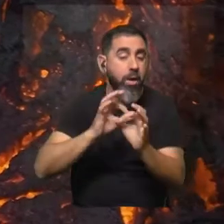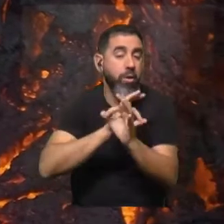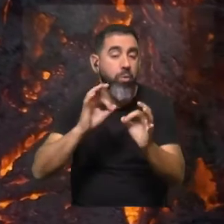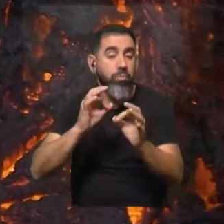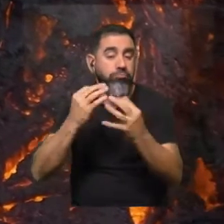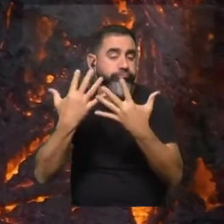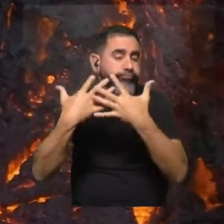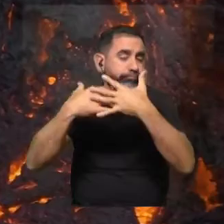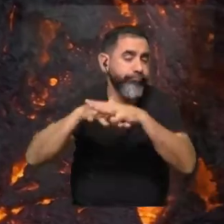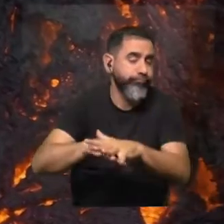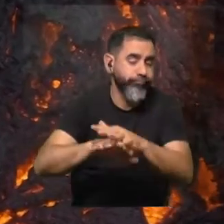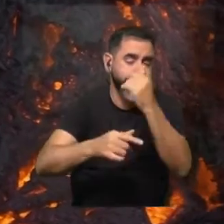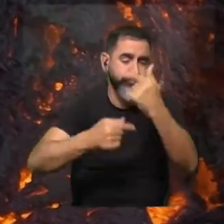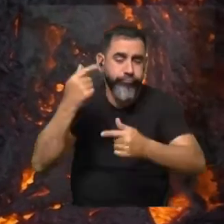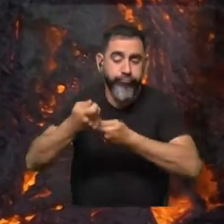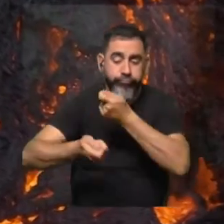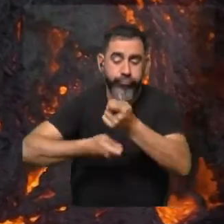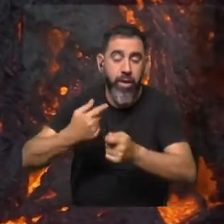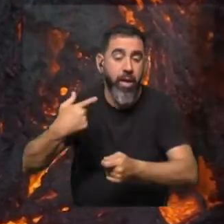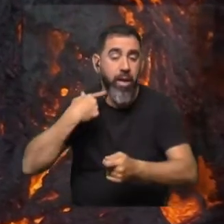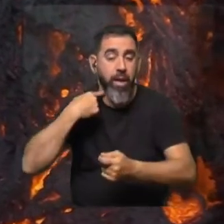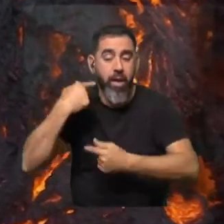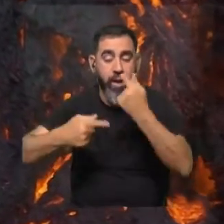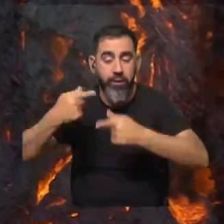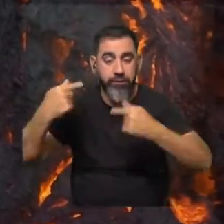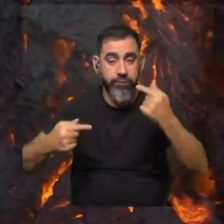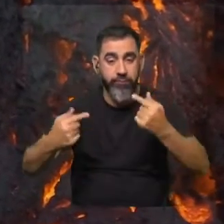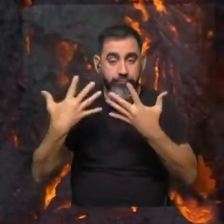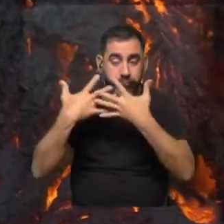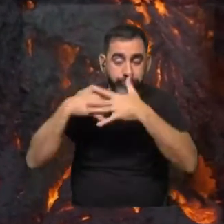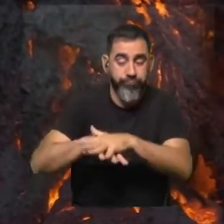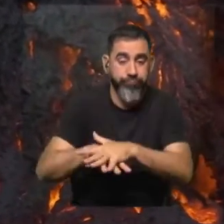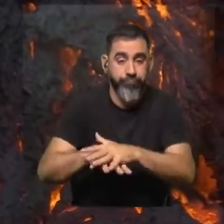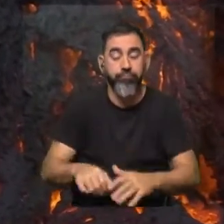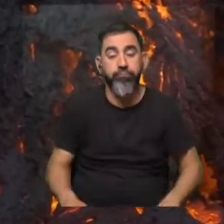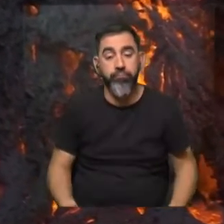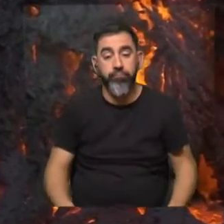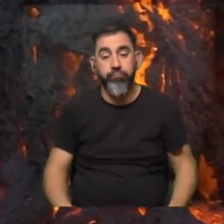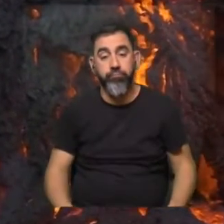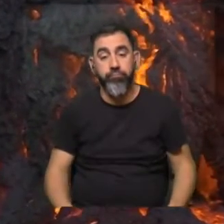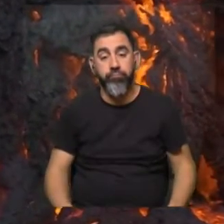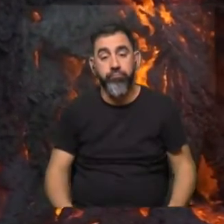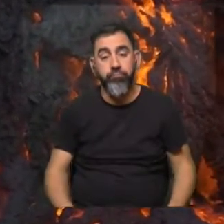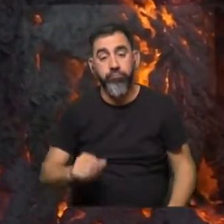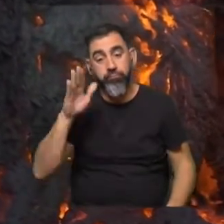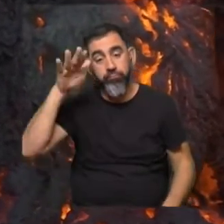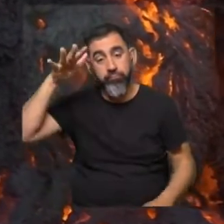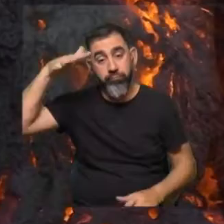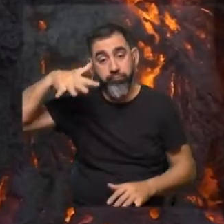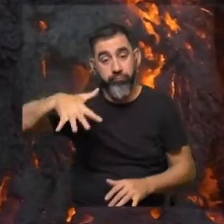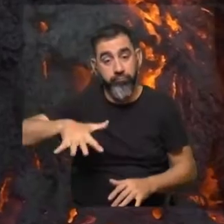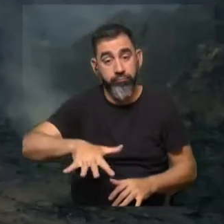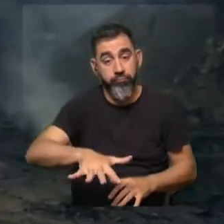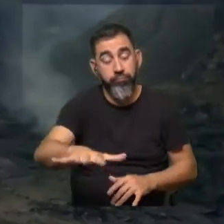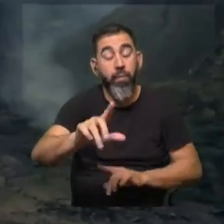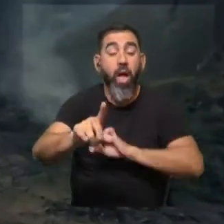mezcla, digamos, de distintos elementos de gases que en su camino, digamos, hacia la atmósfera,